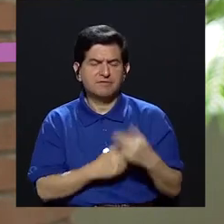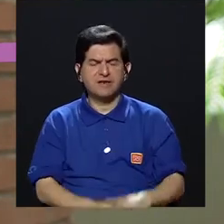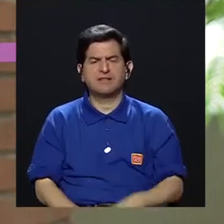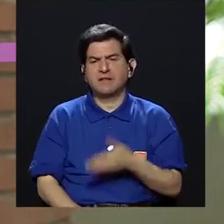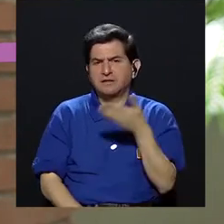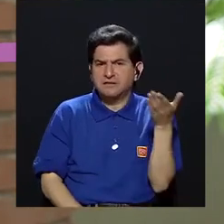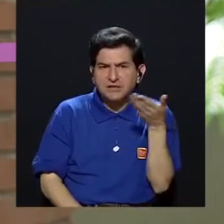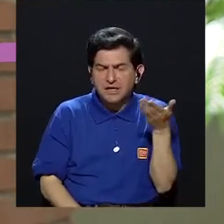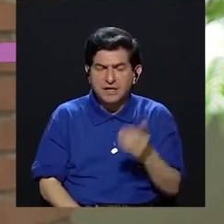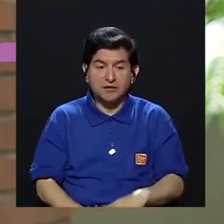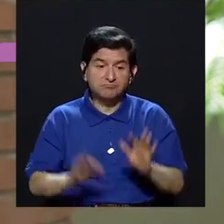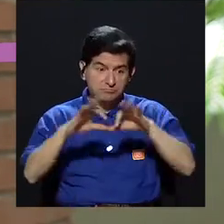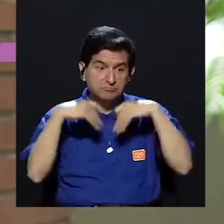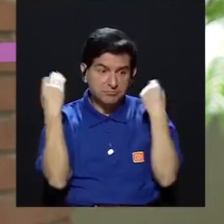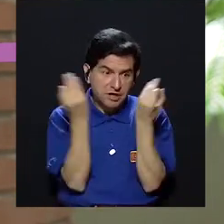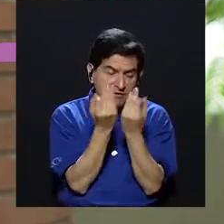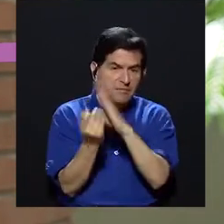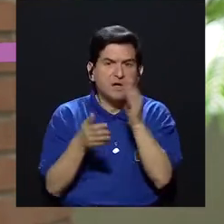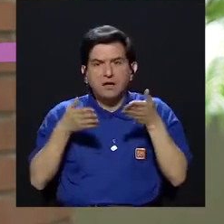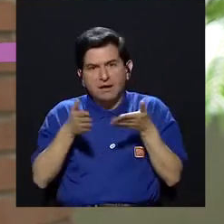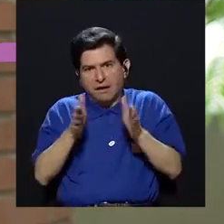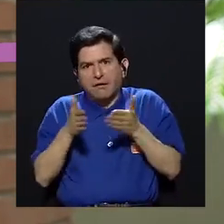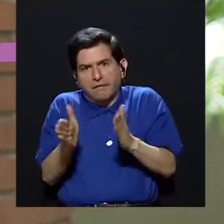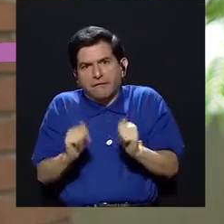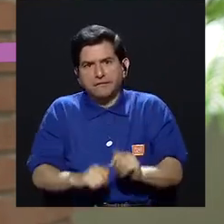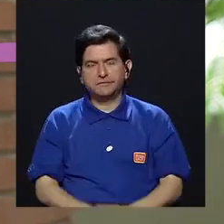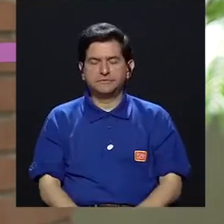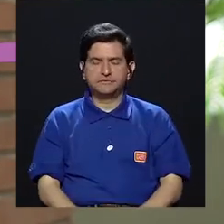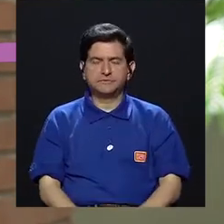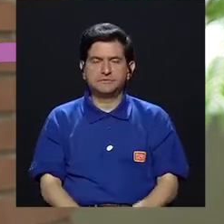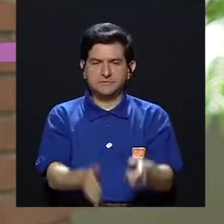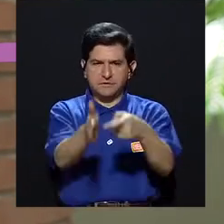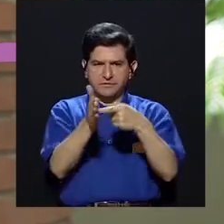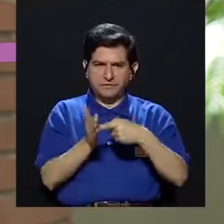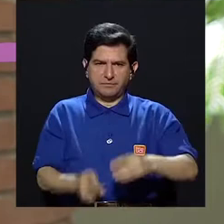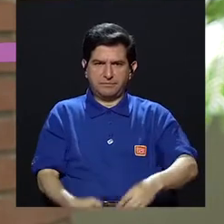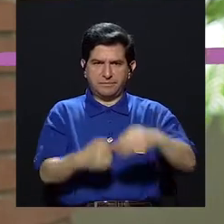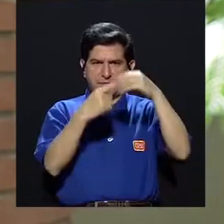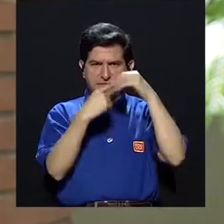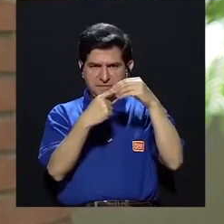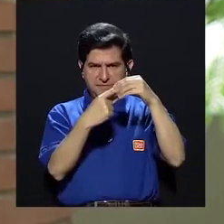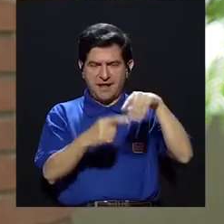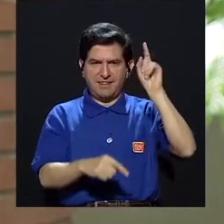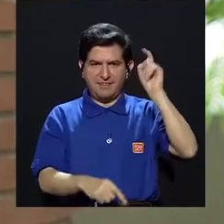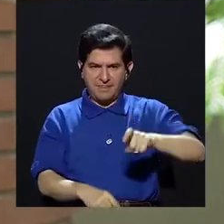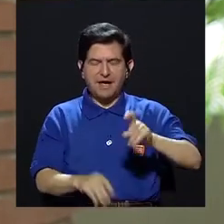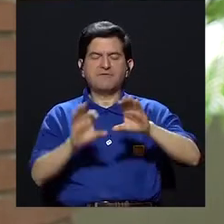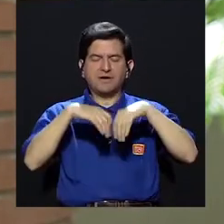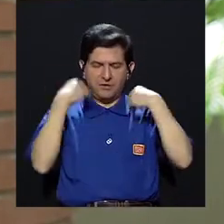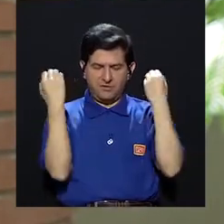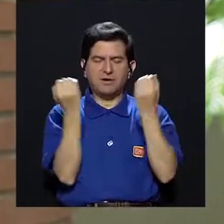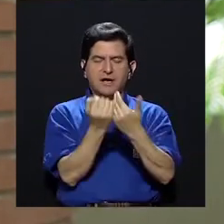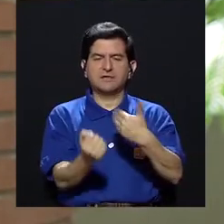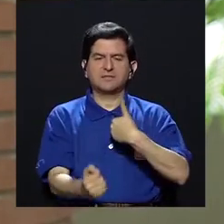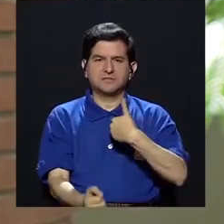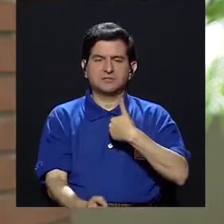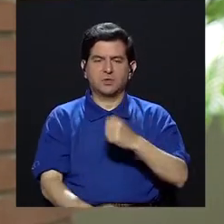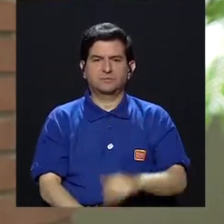la responsable de su familia y de sus hijos. Nuestro requisito principal es que tienen que estar